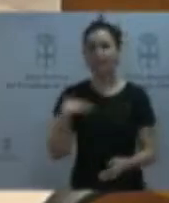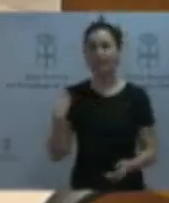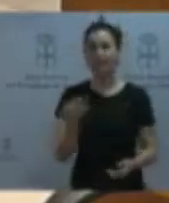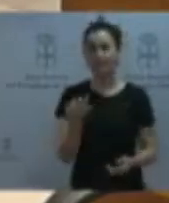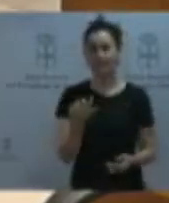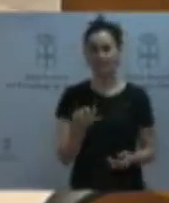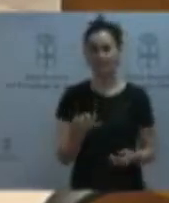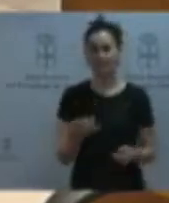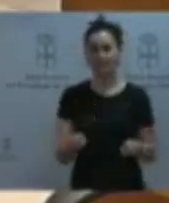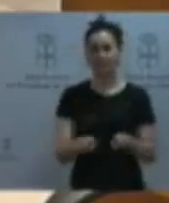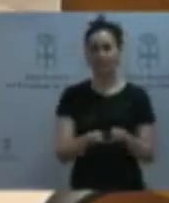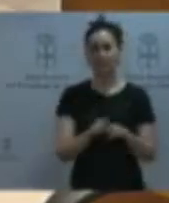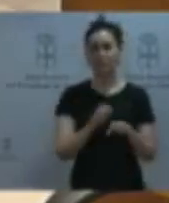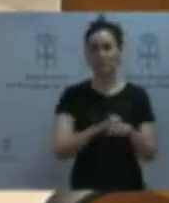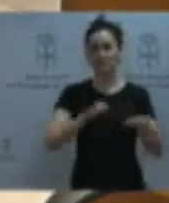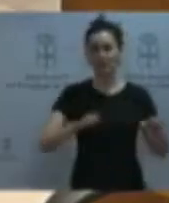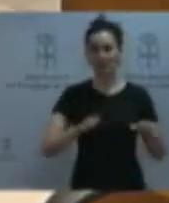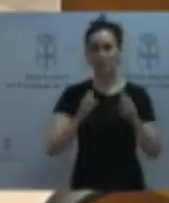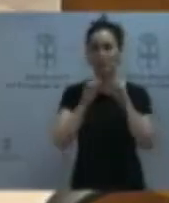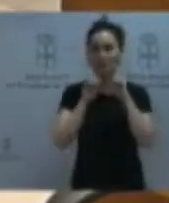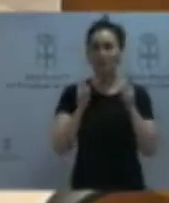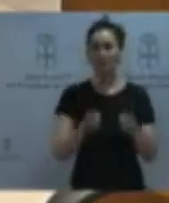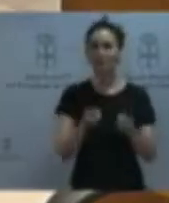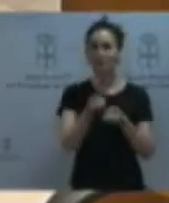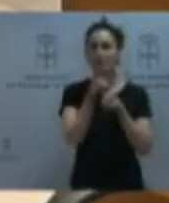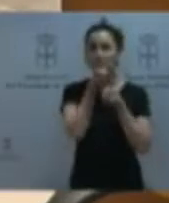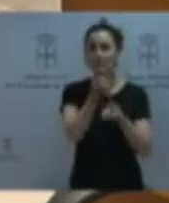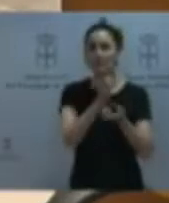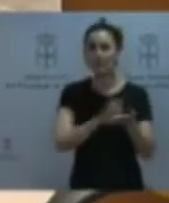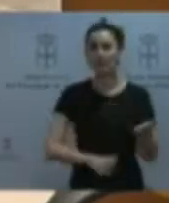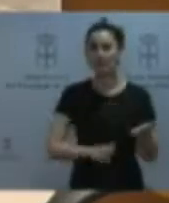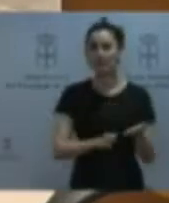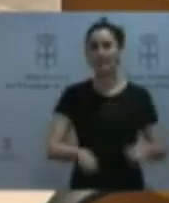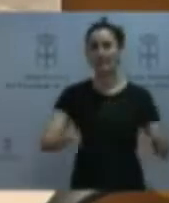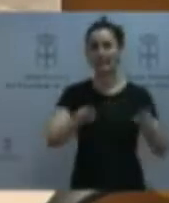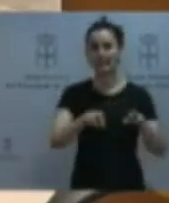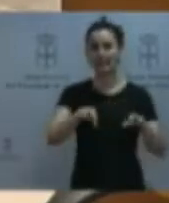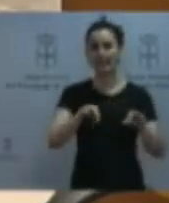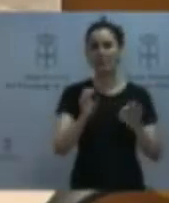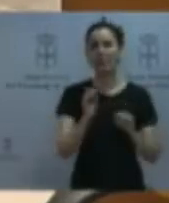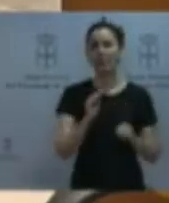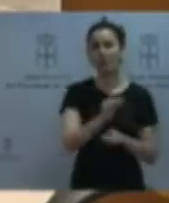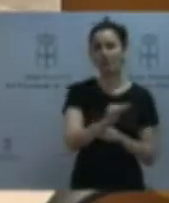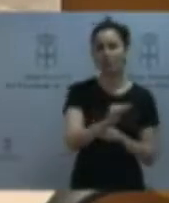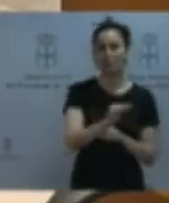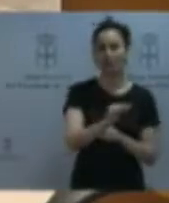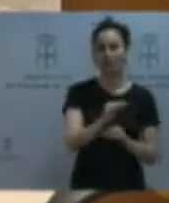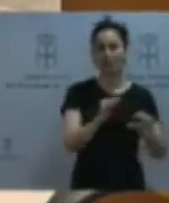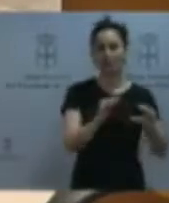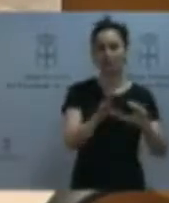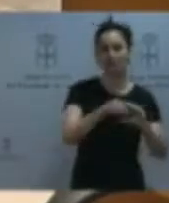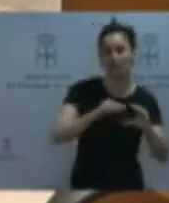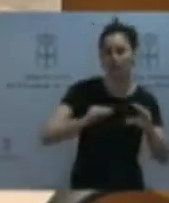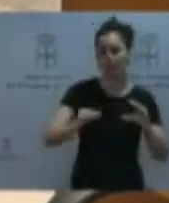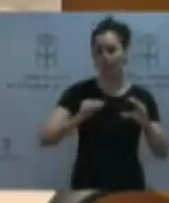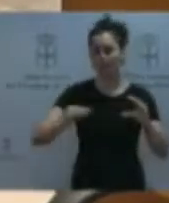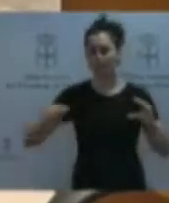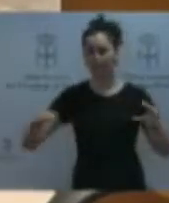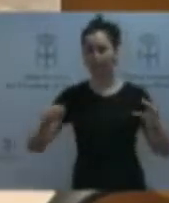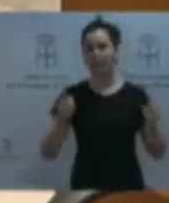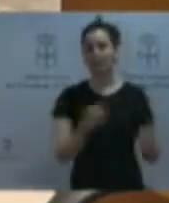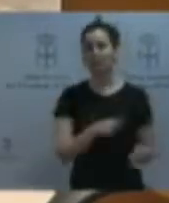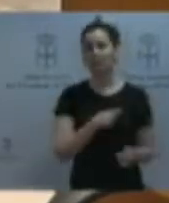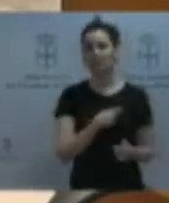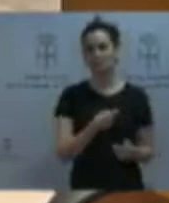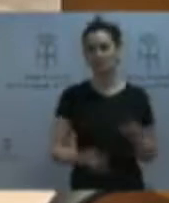son informes de redistribución de los fondos, de manera que, una vez realizada la comisión de evaluación, puntuados los distintos